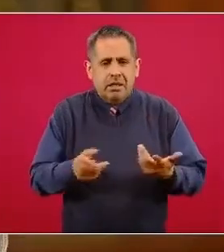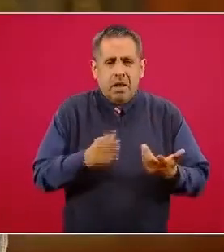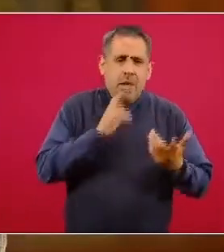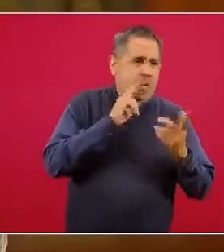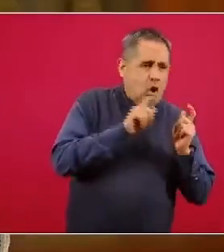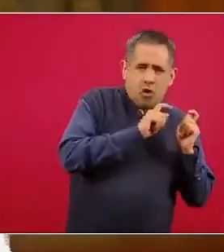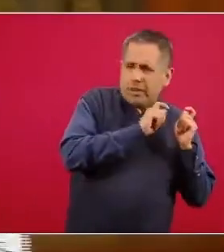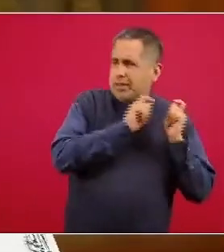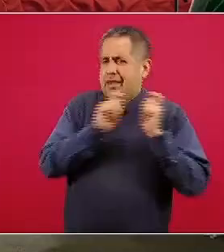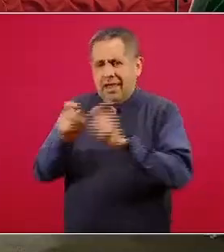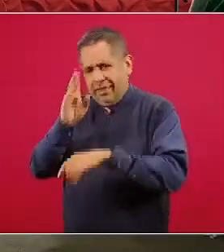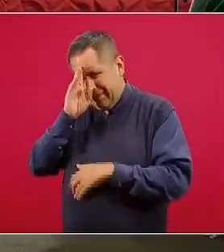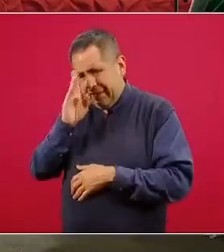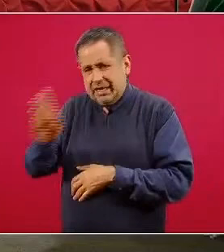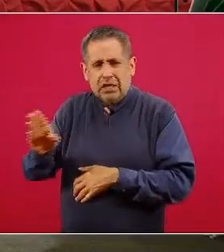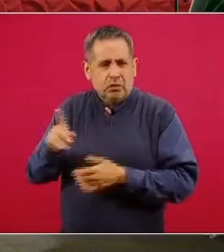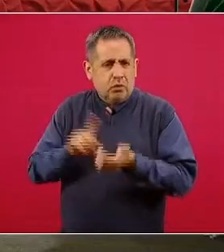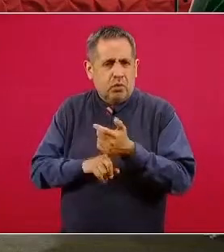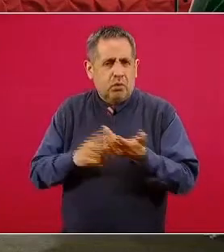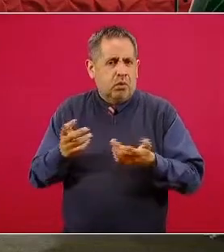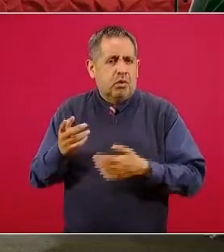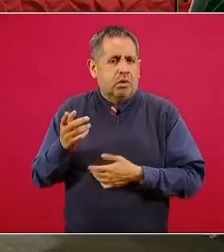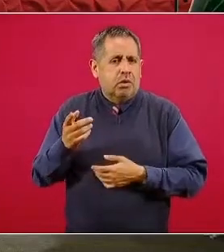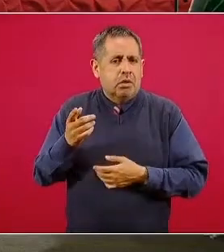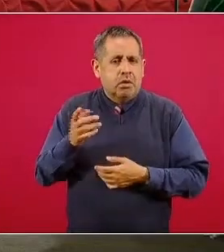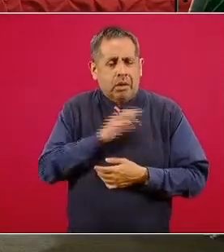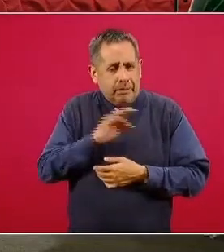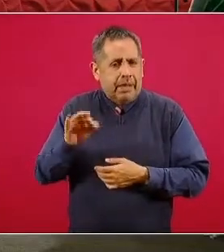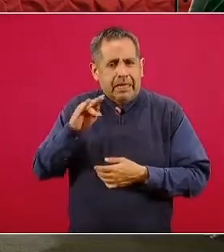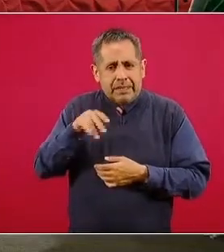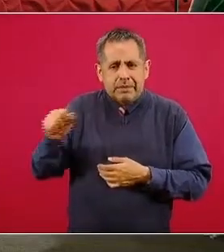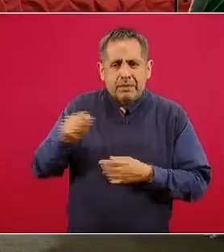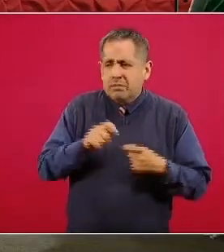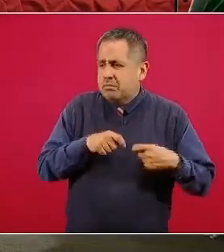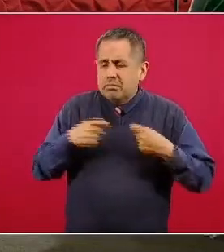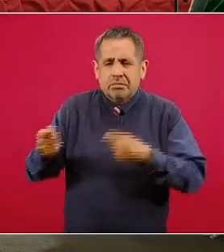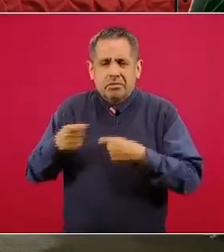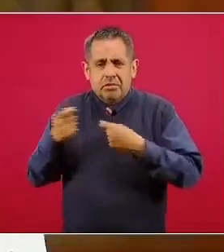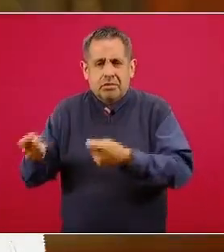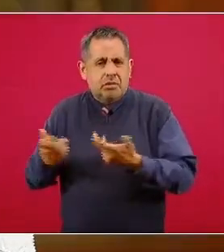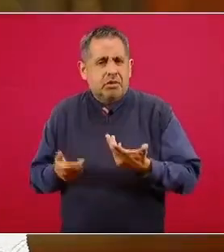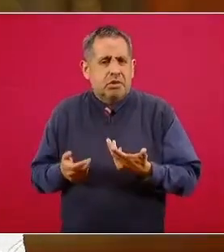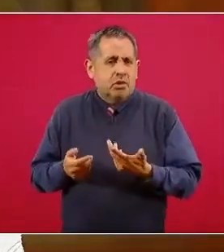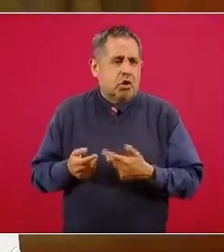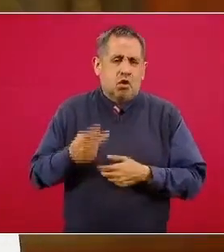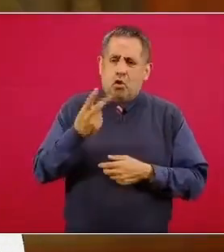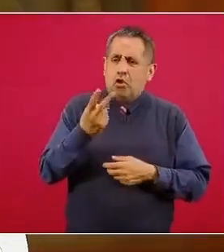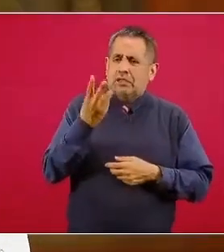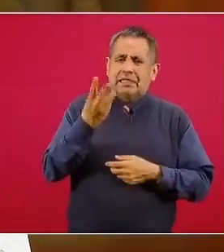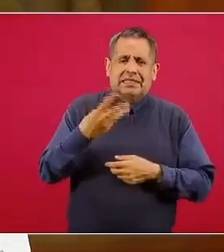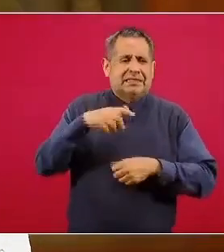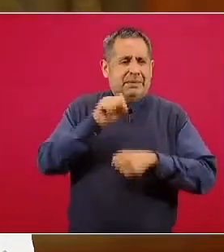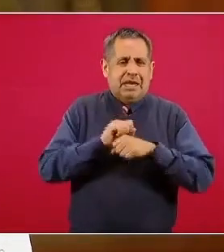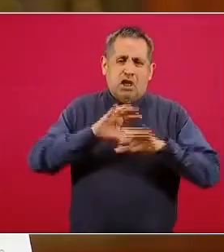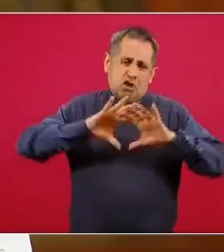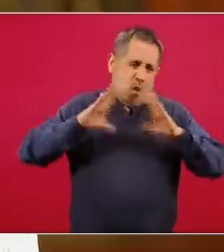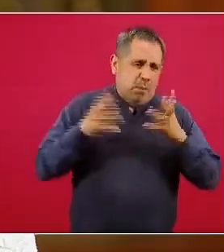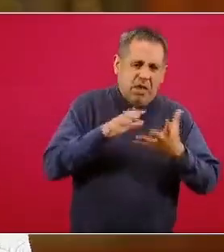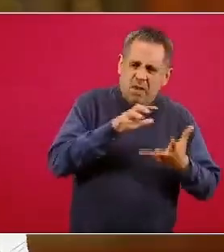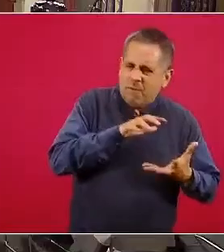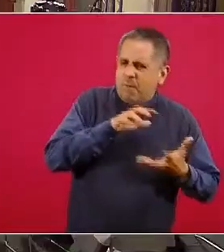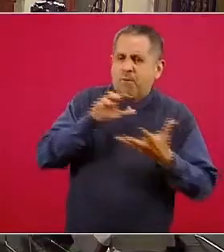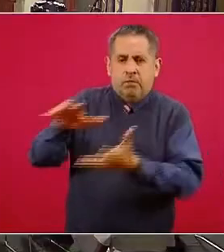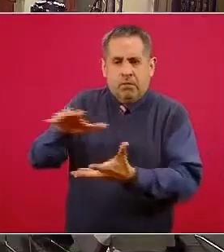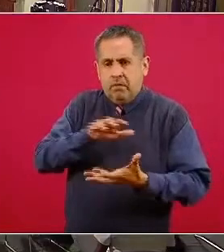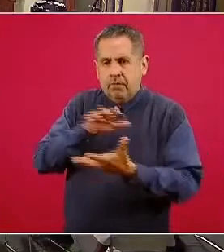a la central de mezcla una vez por semana, si tenían posibilidad de abastecerse por 2 o incluso 3 semanas